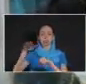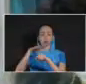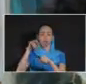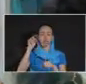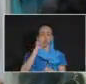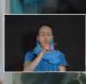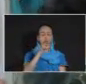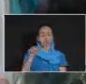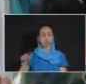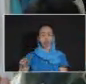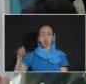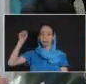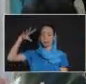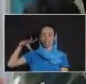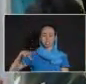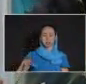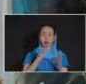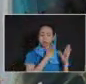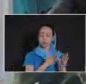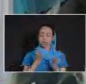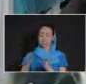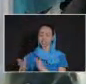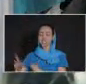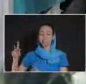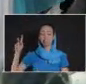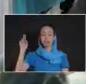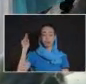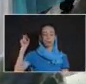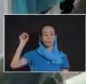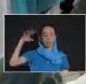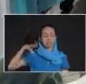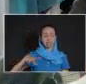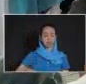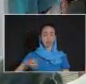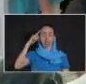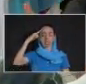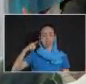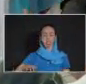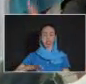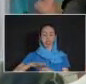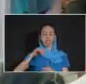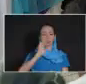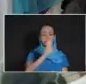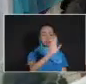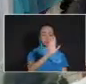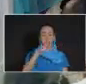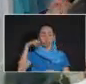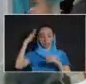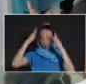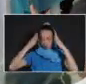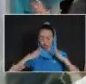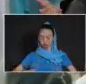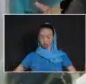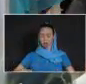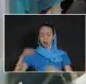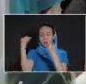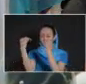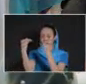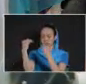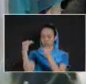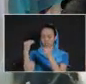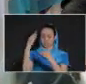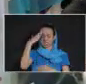planes y bendecimos el día de su boda, Señor. Muchas gracias, papito lindo,